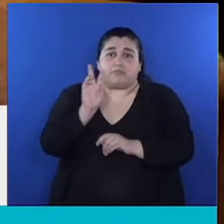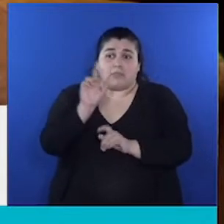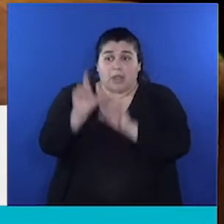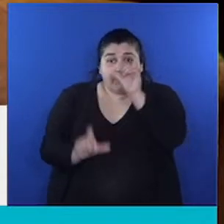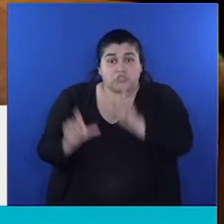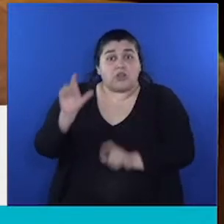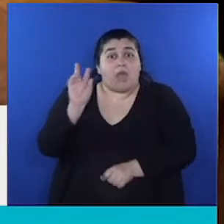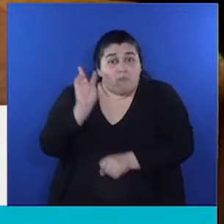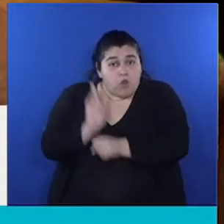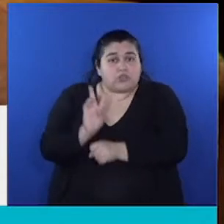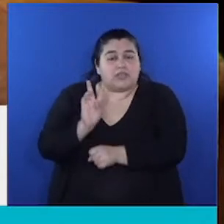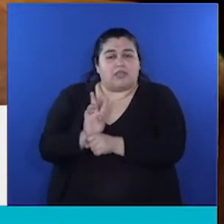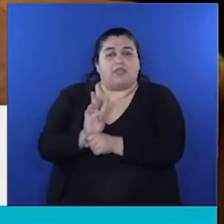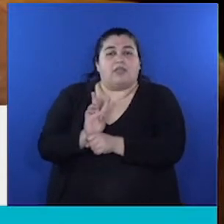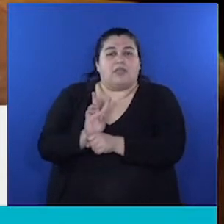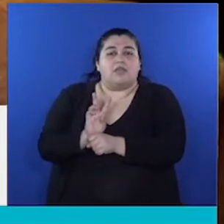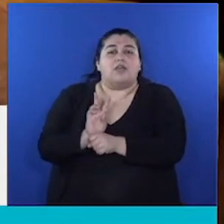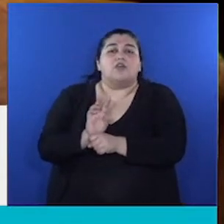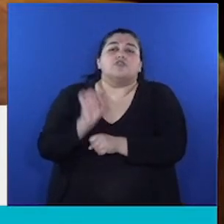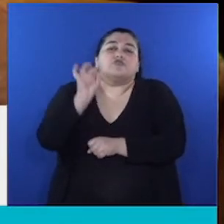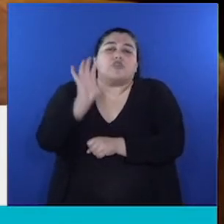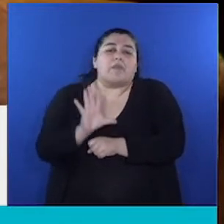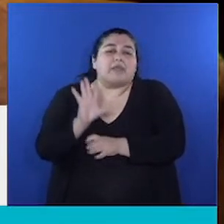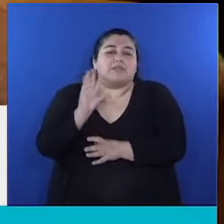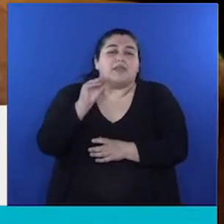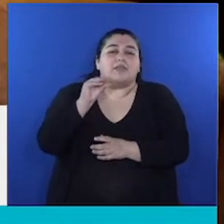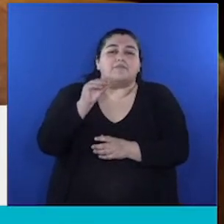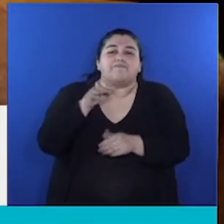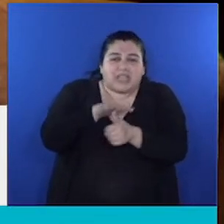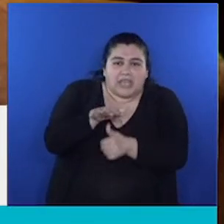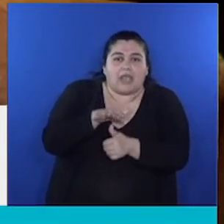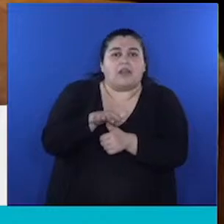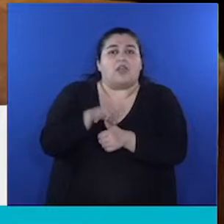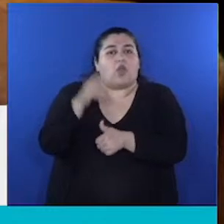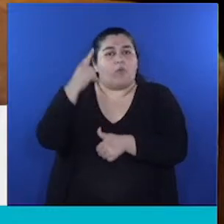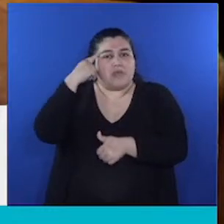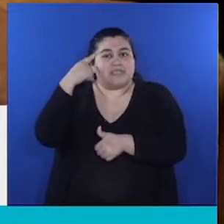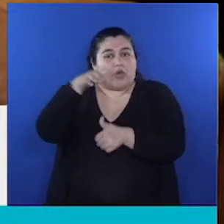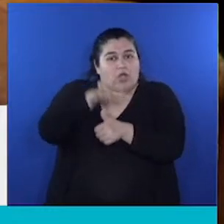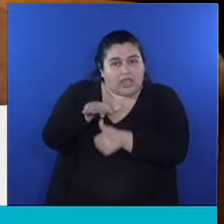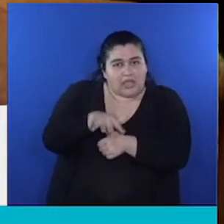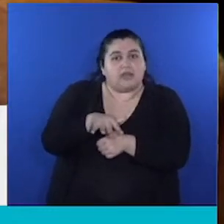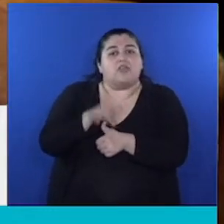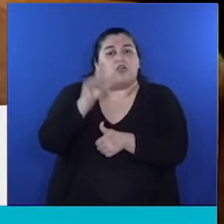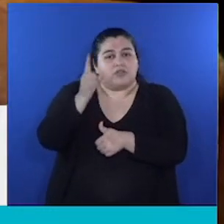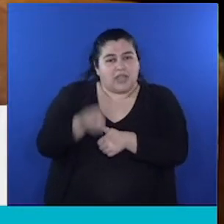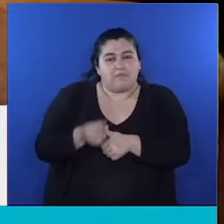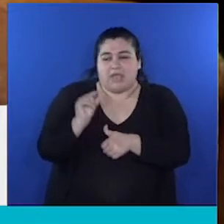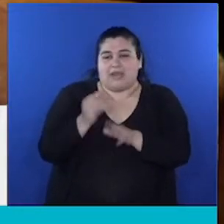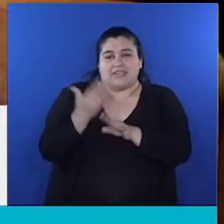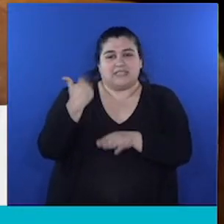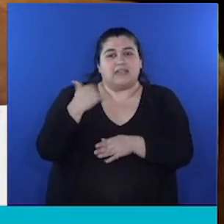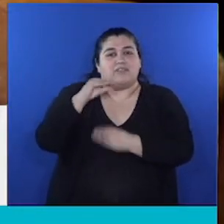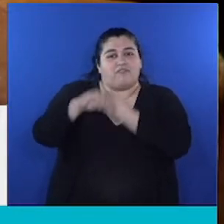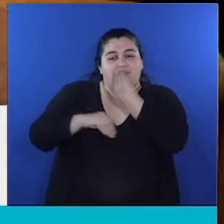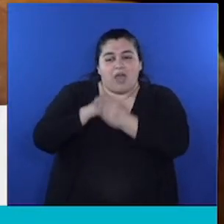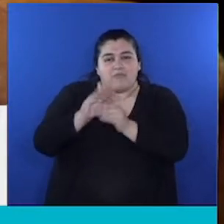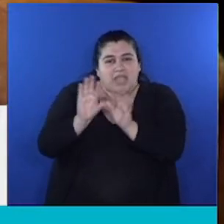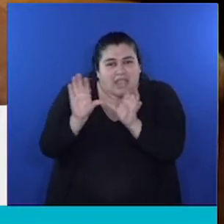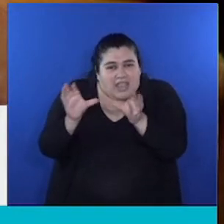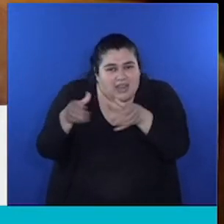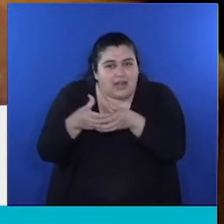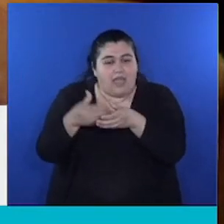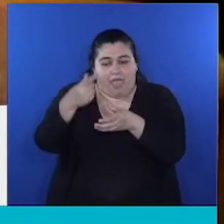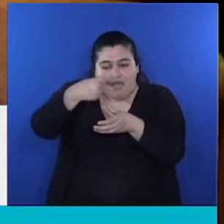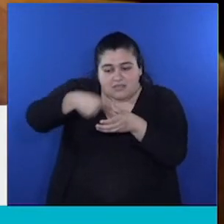caso, porque no solamente se incorpora el género y especialmente porque la 12.569 hablaba de lo familiar, sino que además pone a